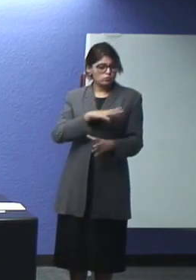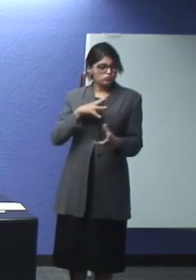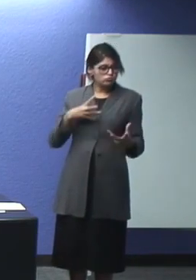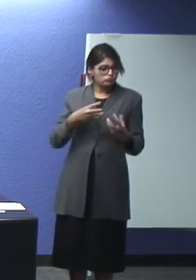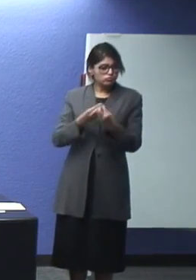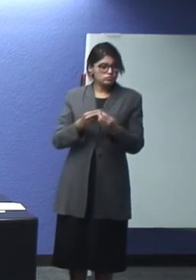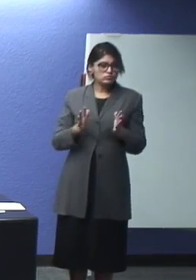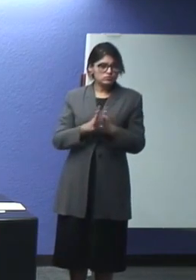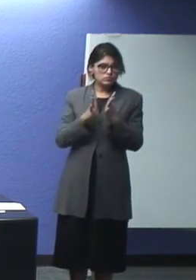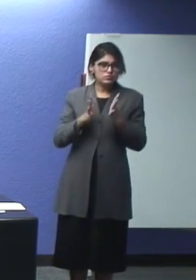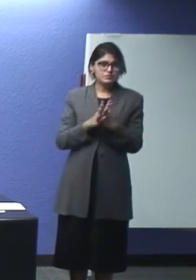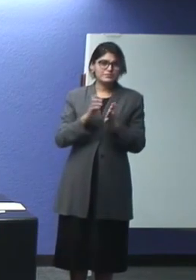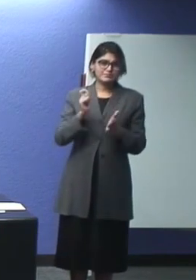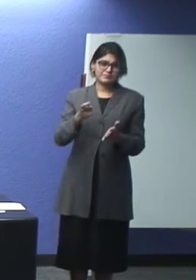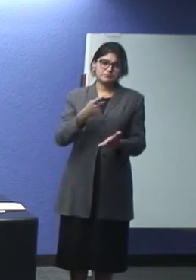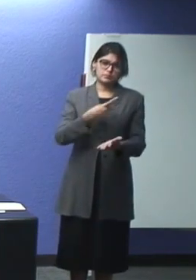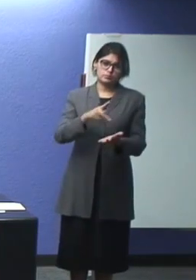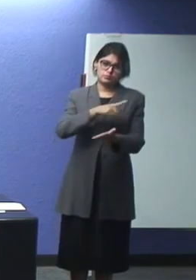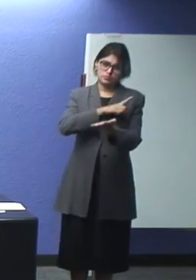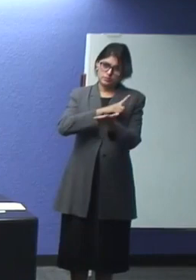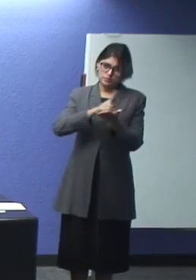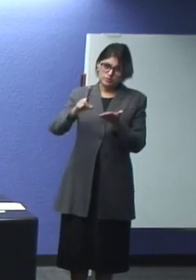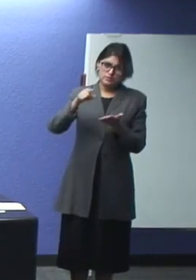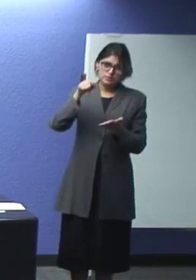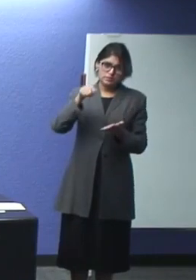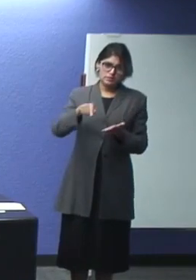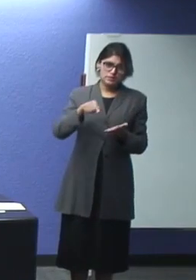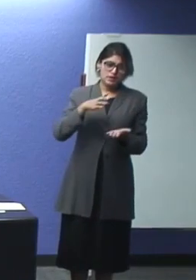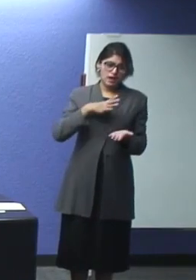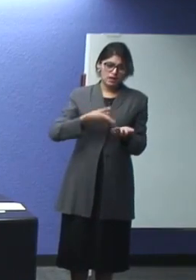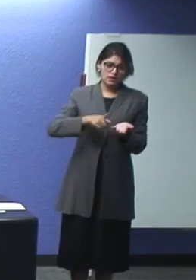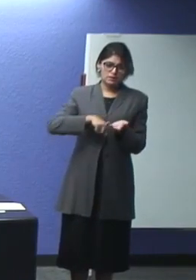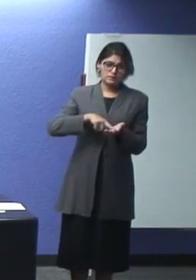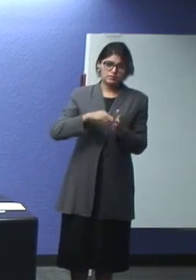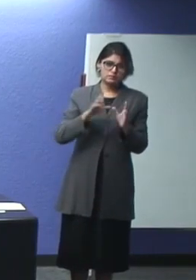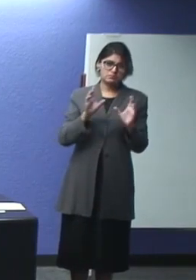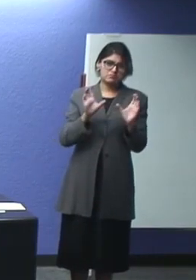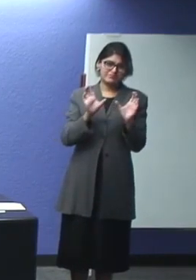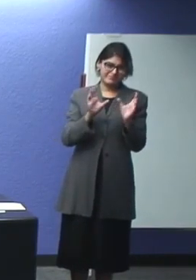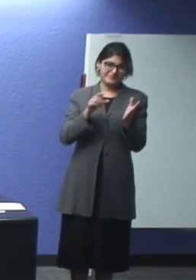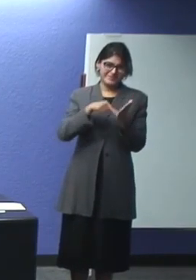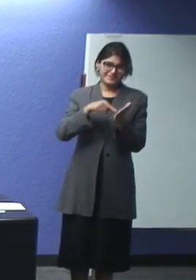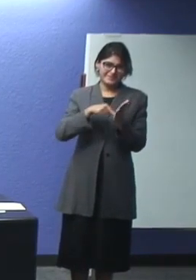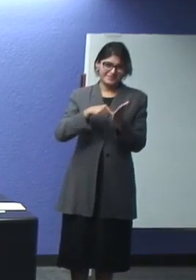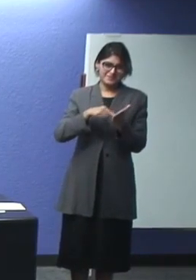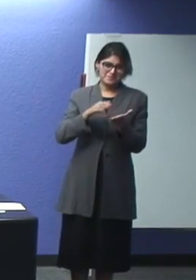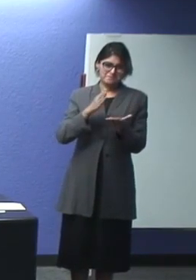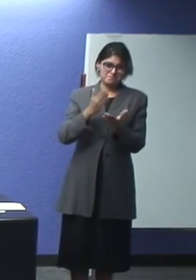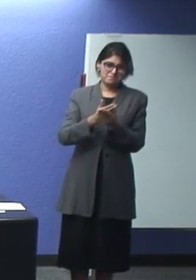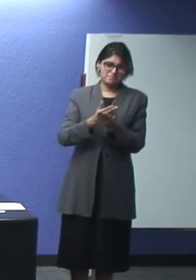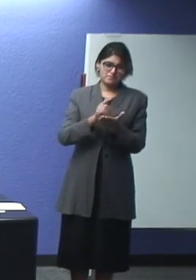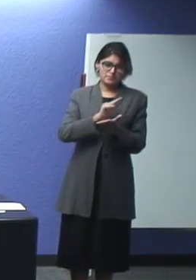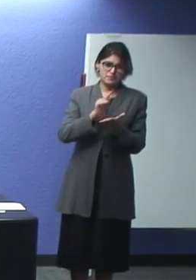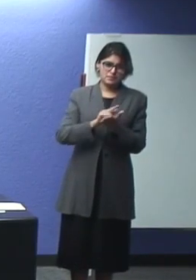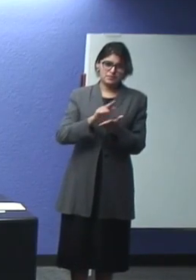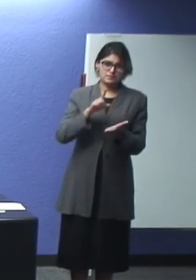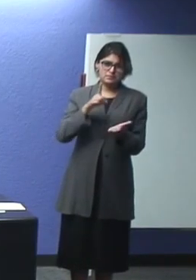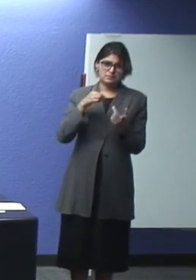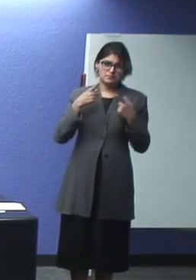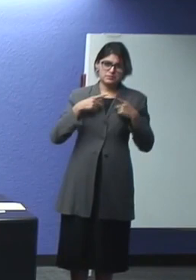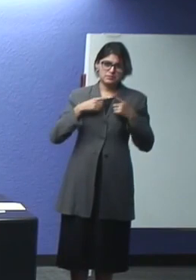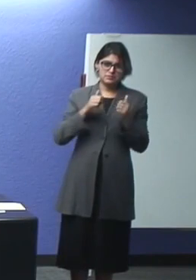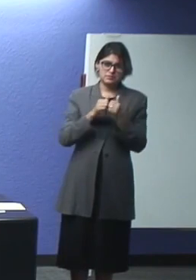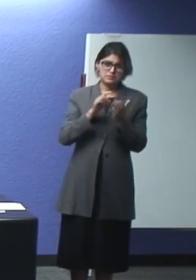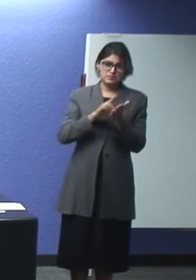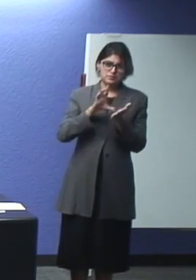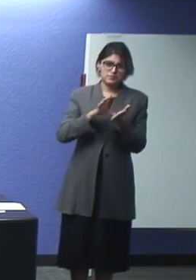es un derecho reconocido por la propia convención a las personas con discapacidad. Entonces yo creo que podemos tener todas las